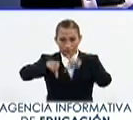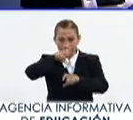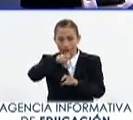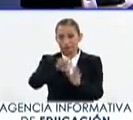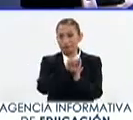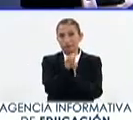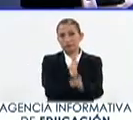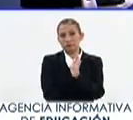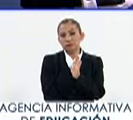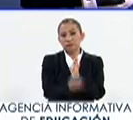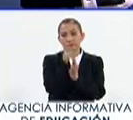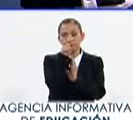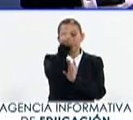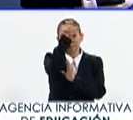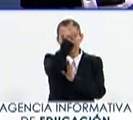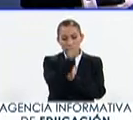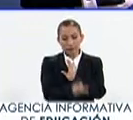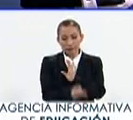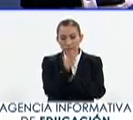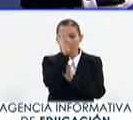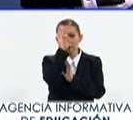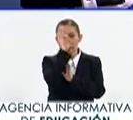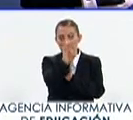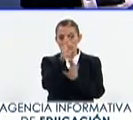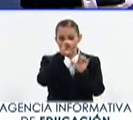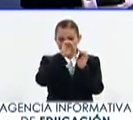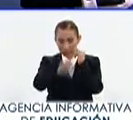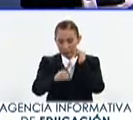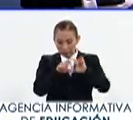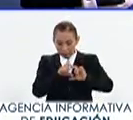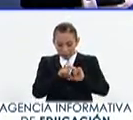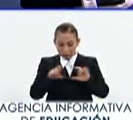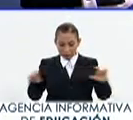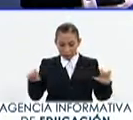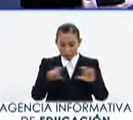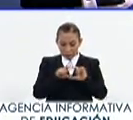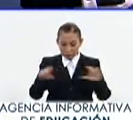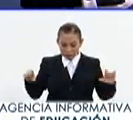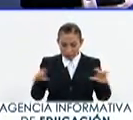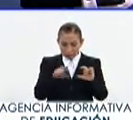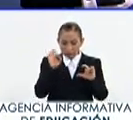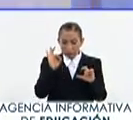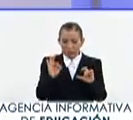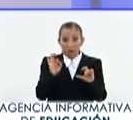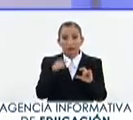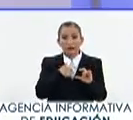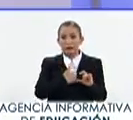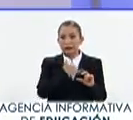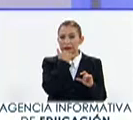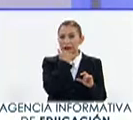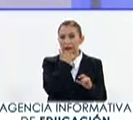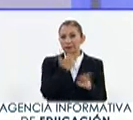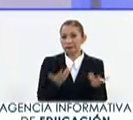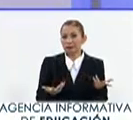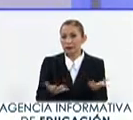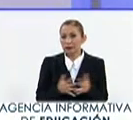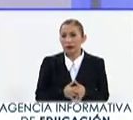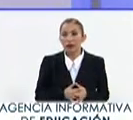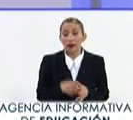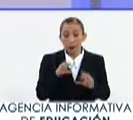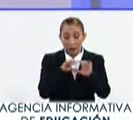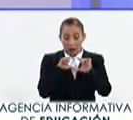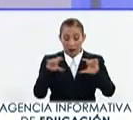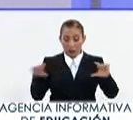el hecho de que el bloque F esté hasta abajo de la tabla periódica es en realidad un error, pues, ¿no?